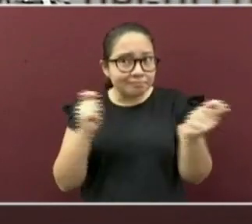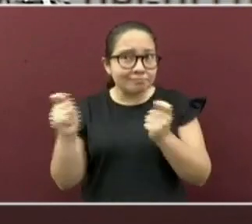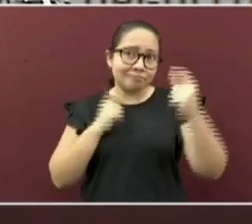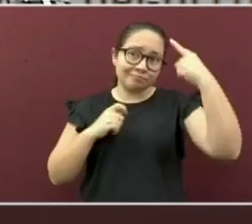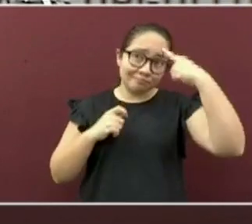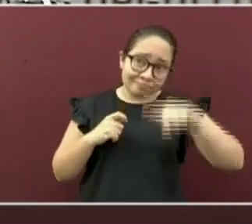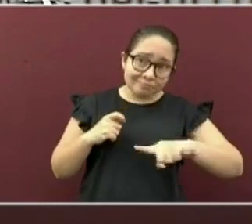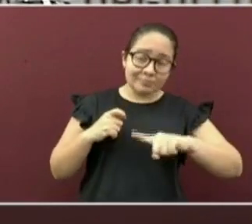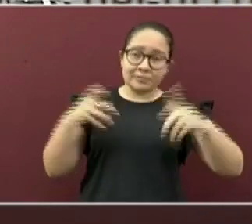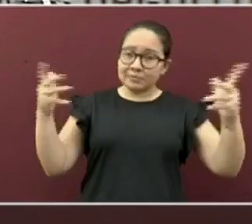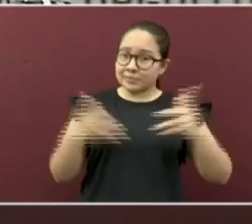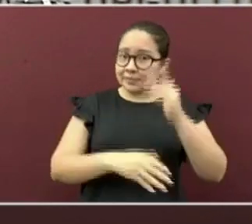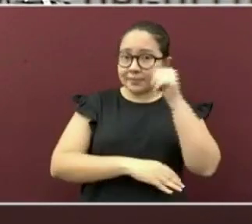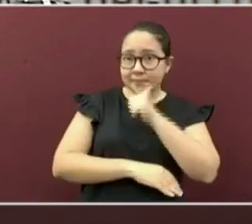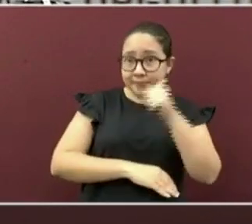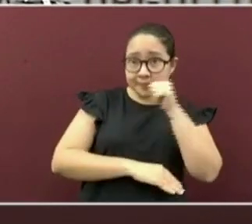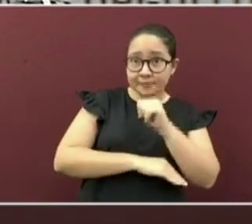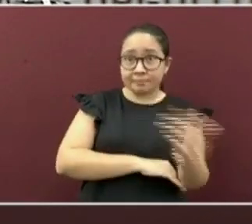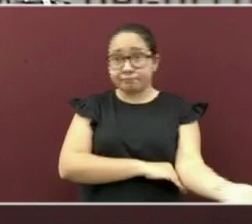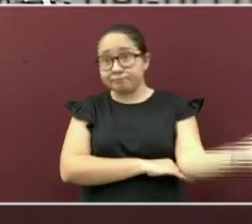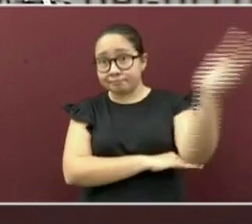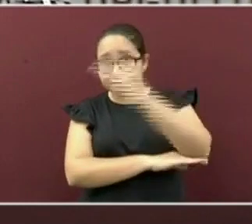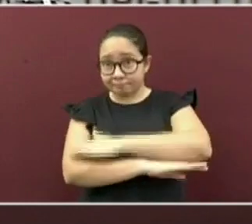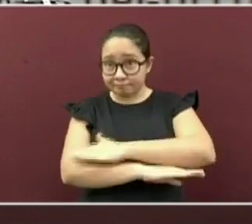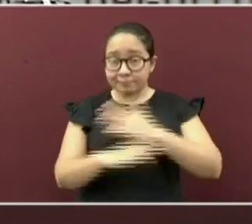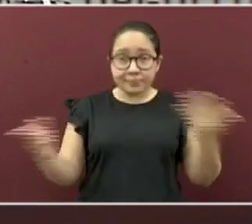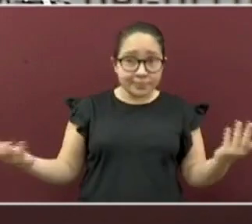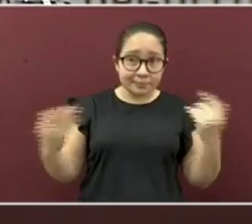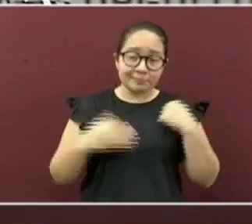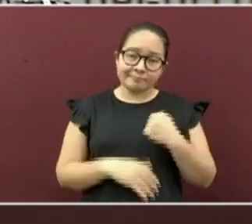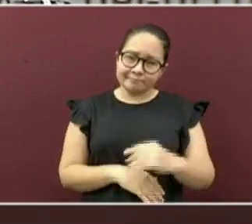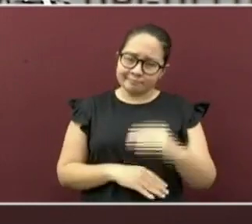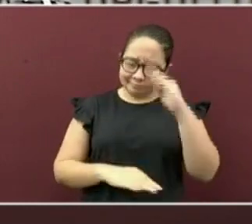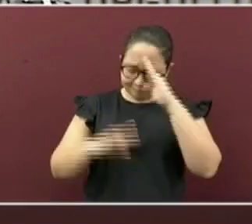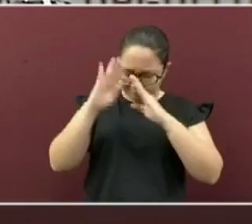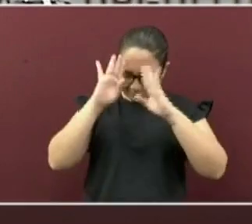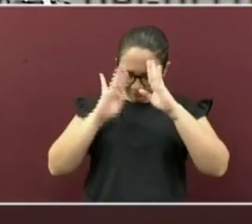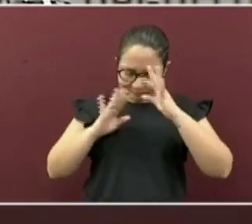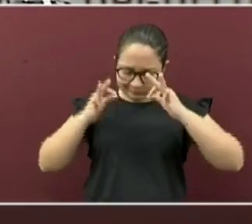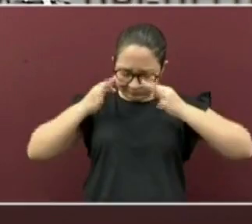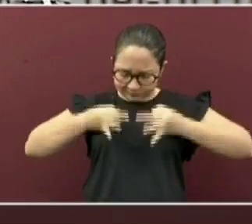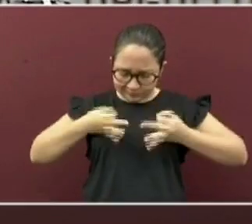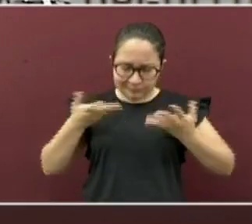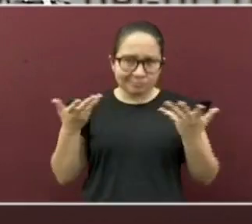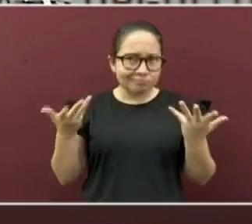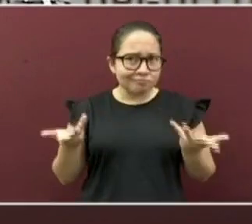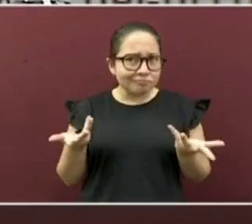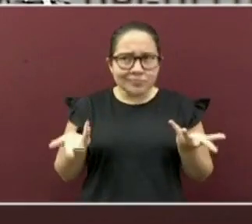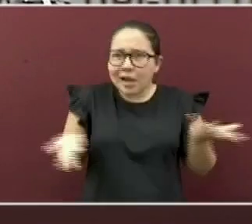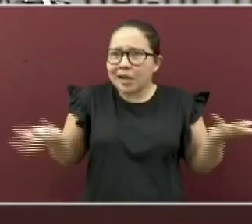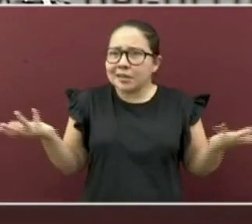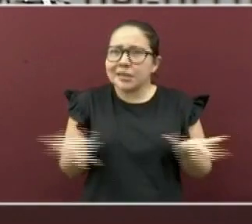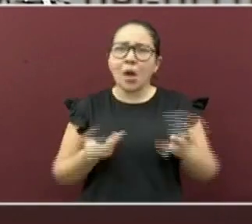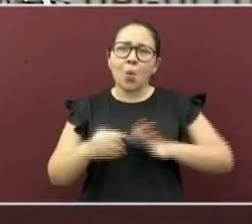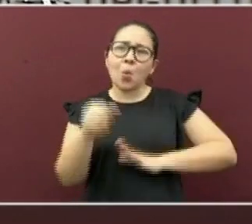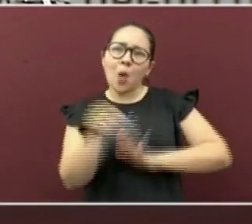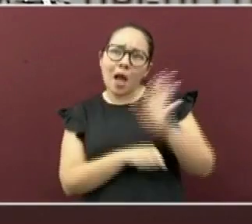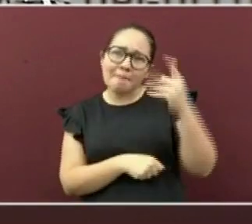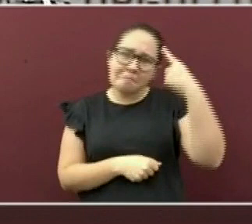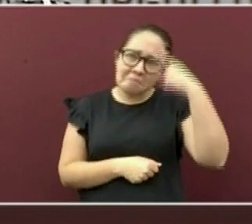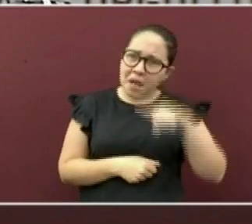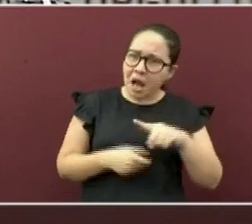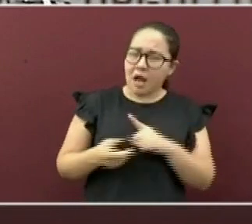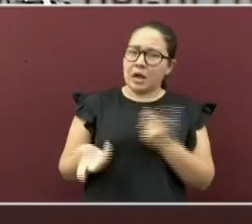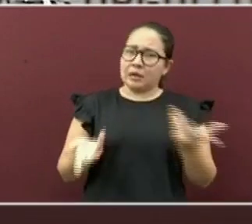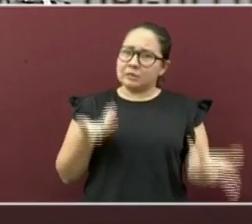llevarlas a cabo en todo momento. Debemos cuestionarnos qué es lo que debemos hacer